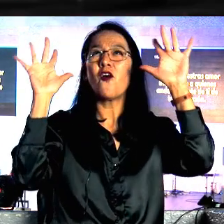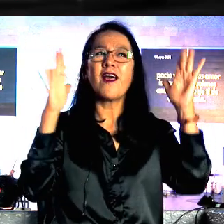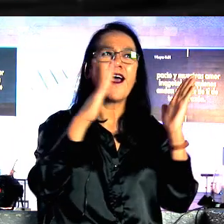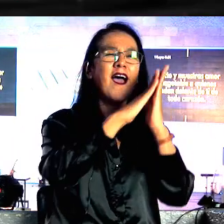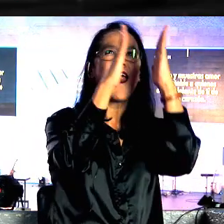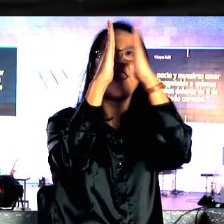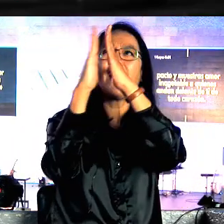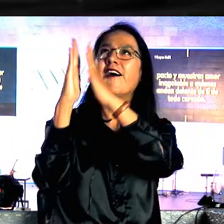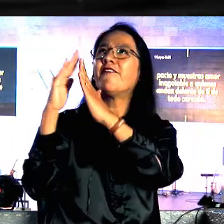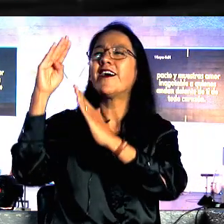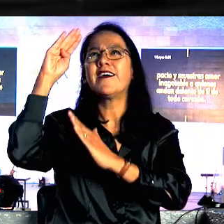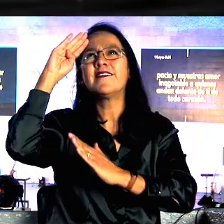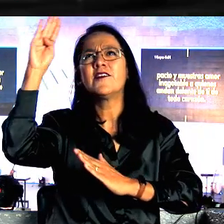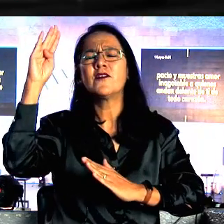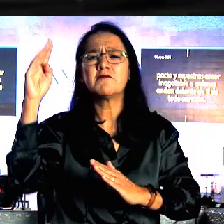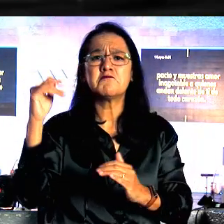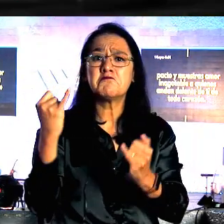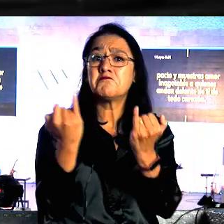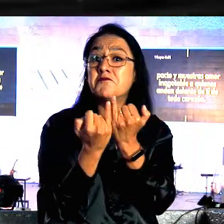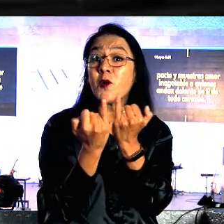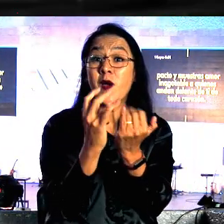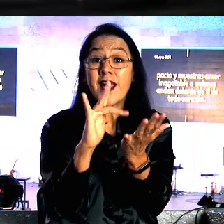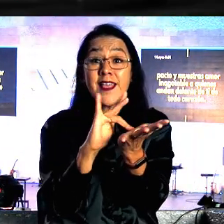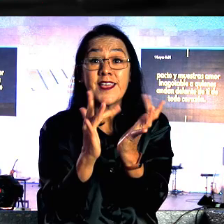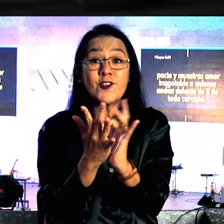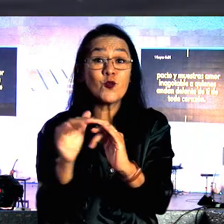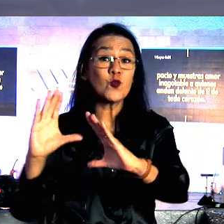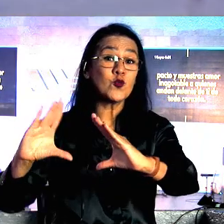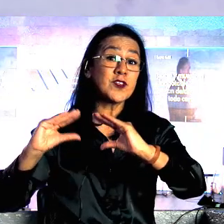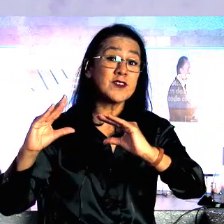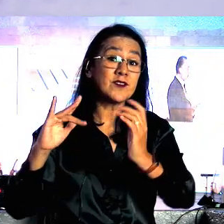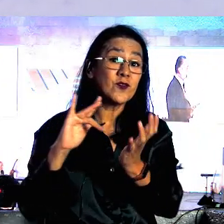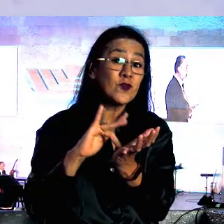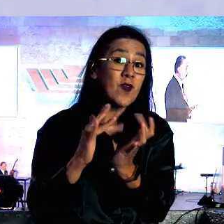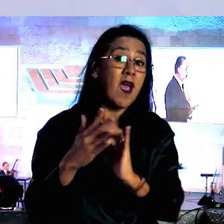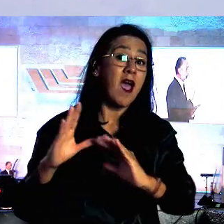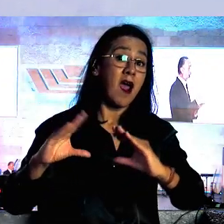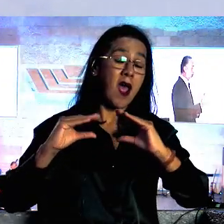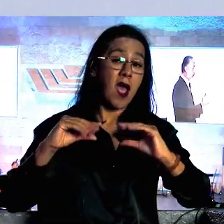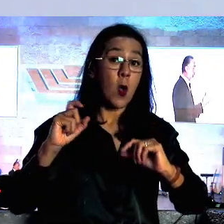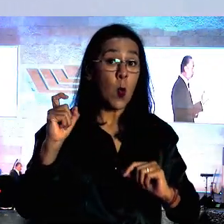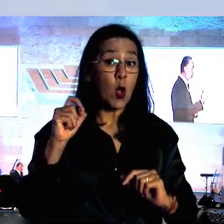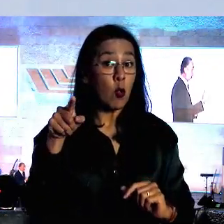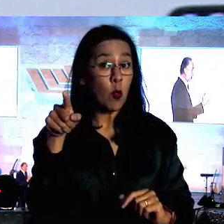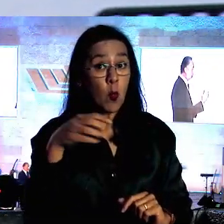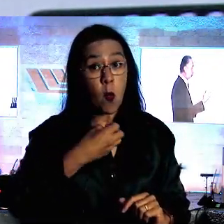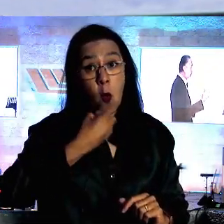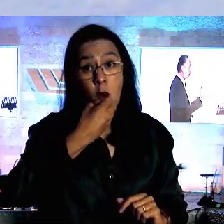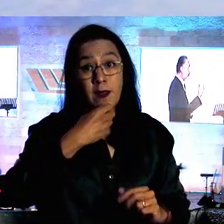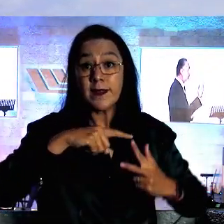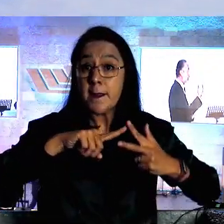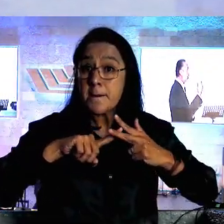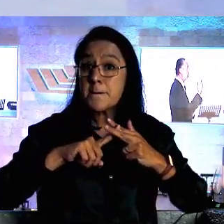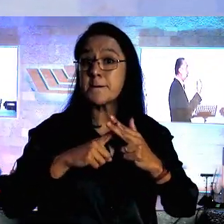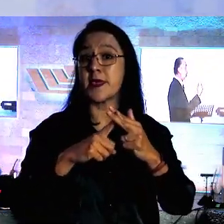¿Cómo nos enseñó el Señor Jesús a orar? Cuando tú ores, ¿qué nos dijo que teníamos que comenzar diciendo?